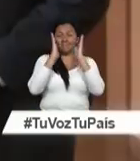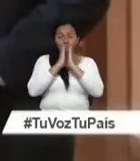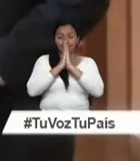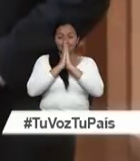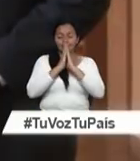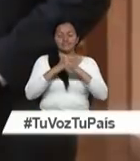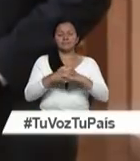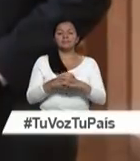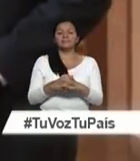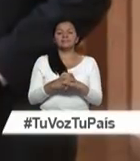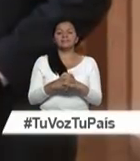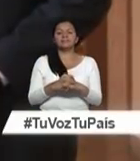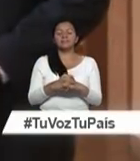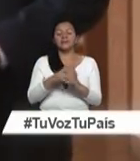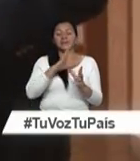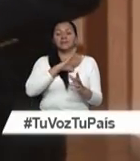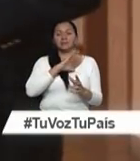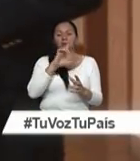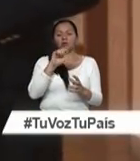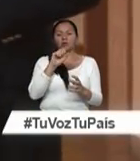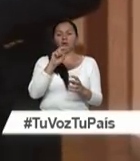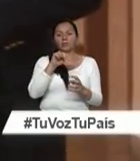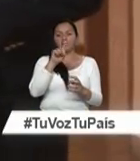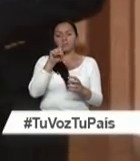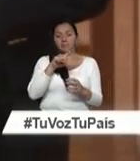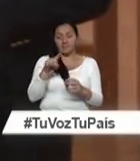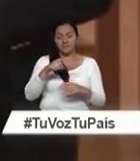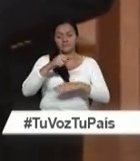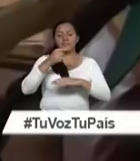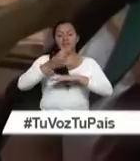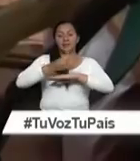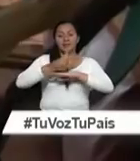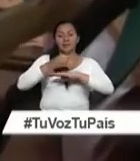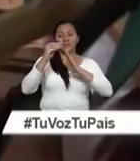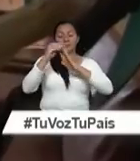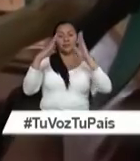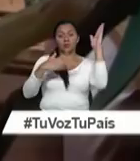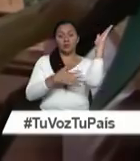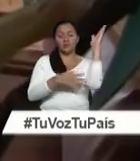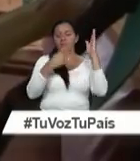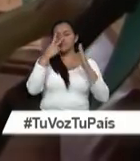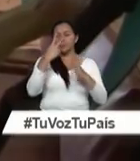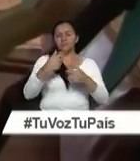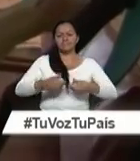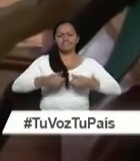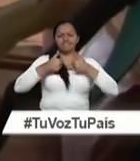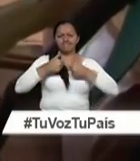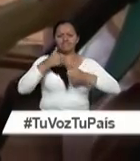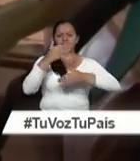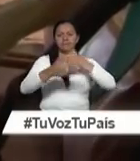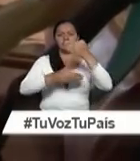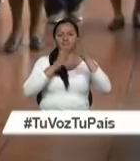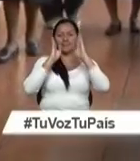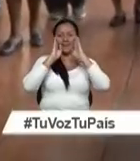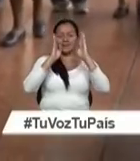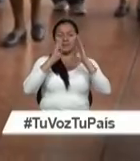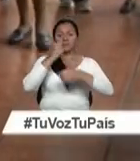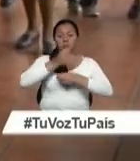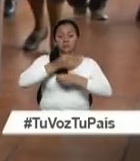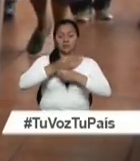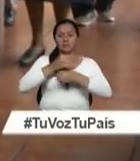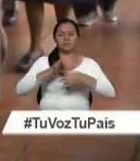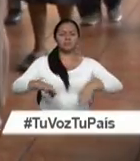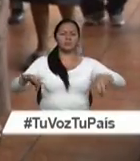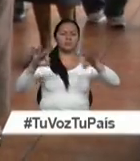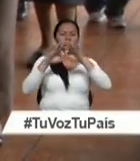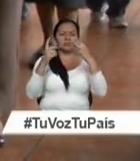Caridad. Domingo López, gerente del proyecto del adulto mayor del MIES, comenta que la excelencia en la atención a este sector es parte